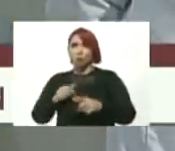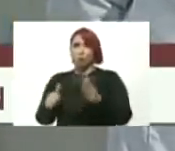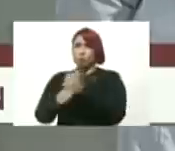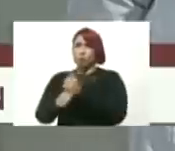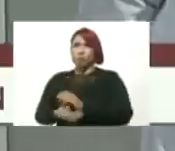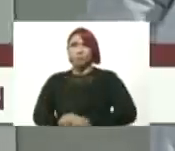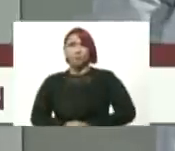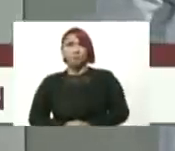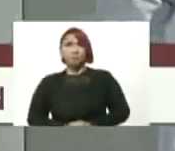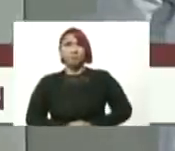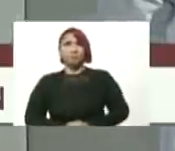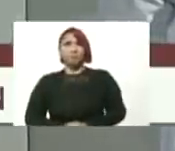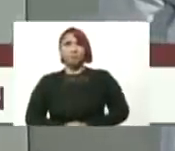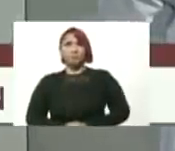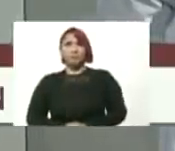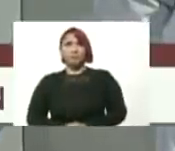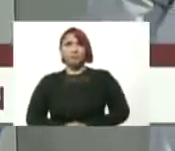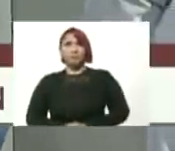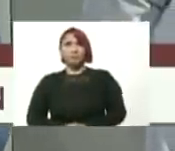presidente